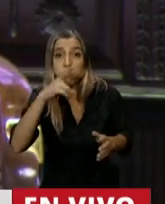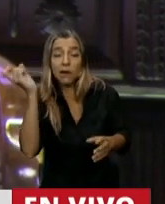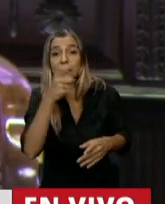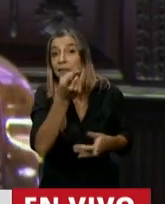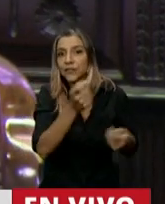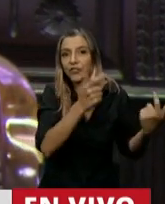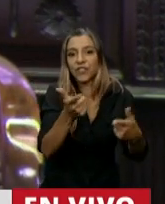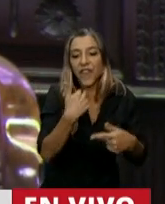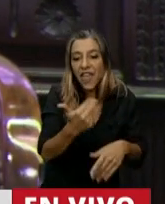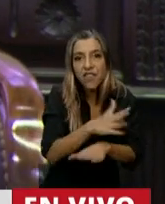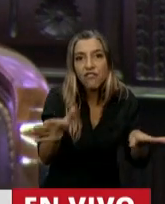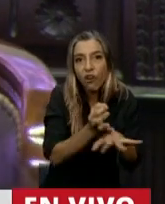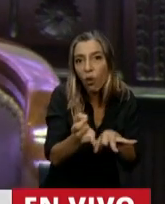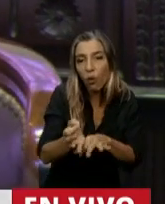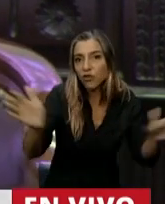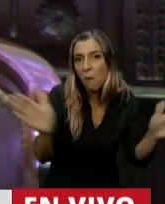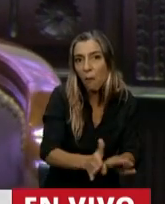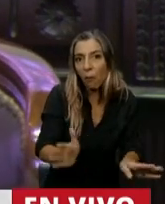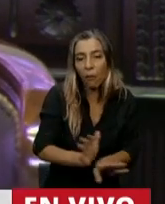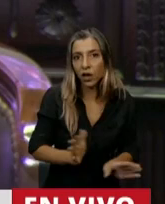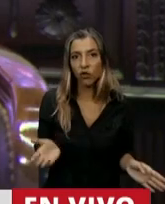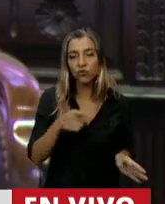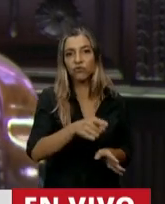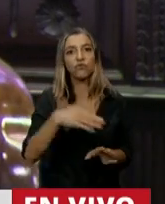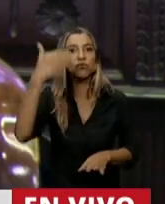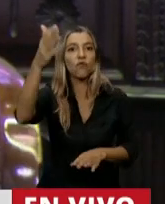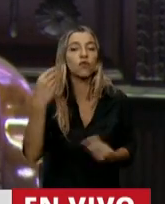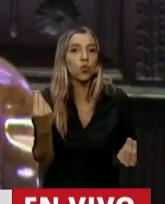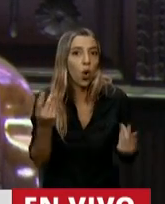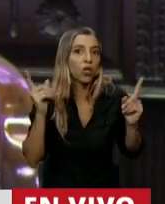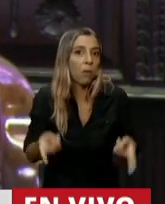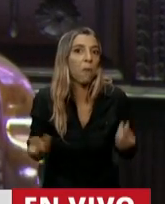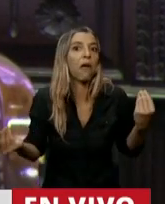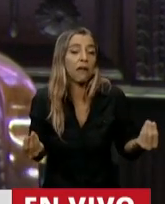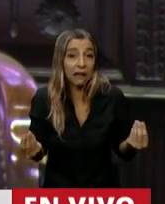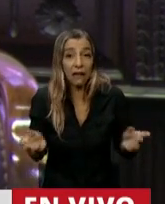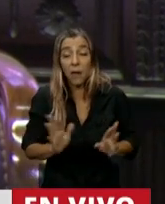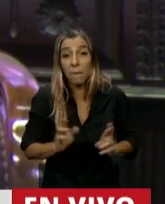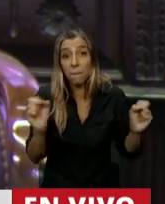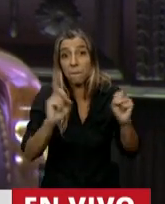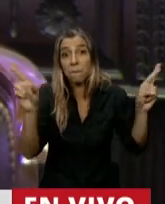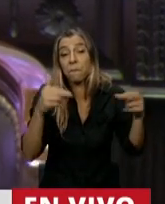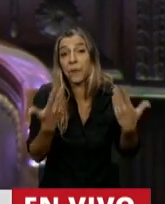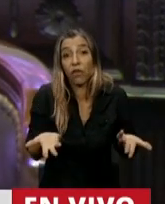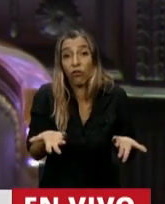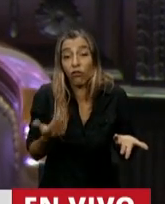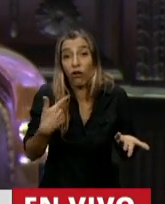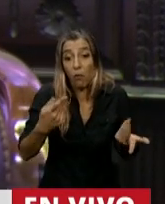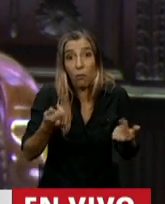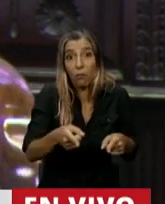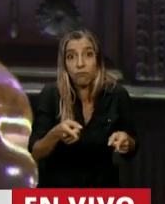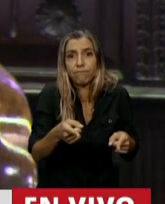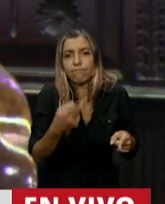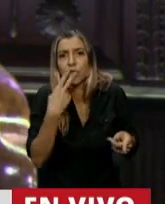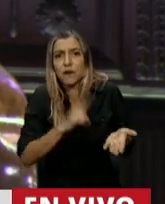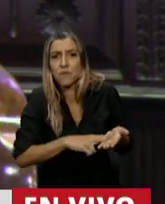eso, a futuro, no solamente son peores contribuyentes, por lo tanto, es una mala manera de recaudar el impuesto